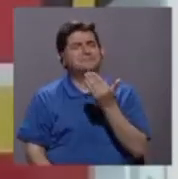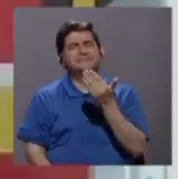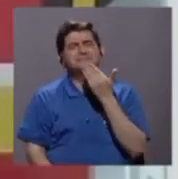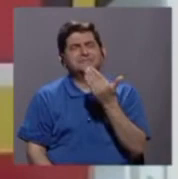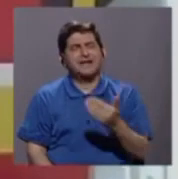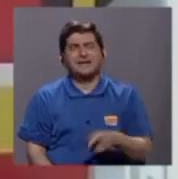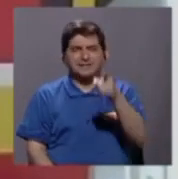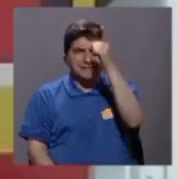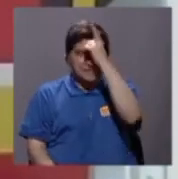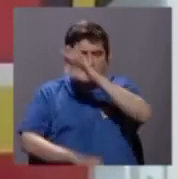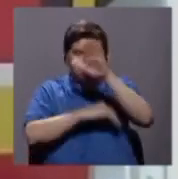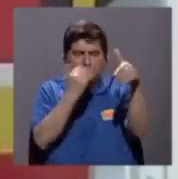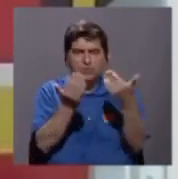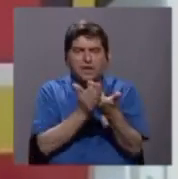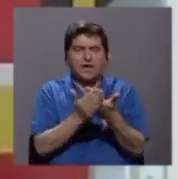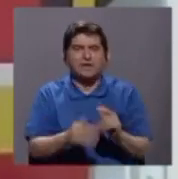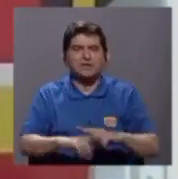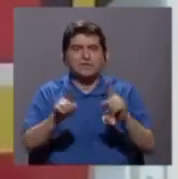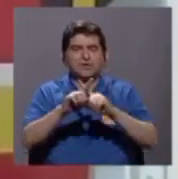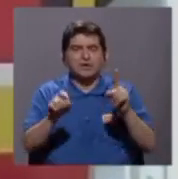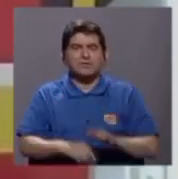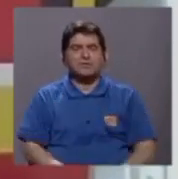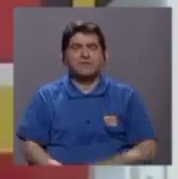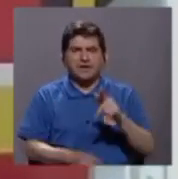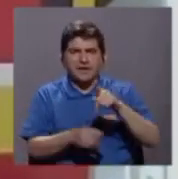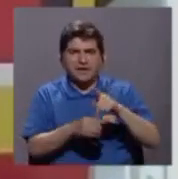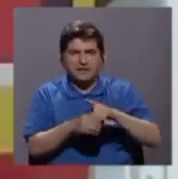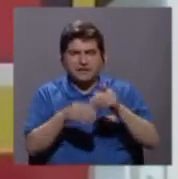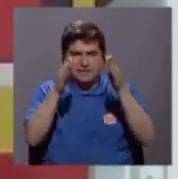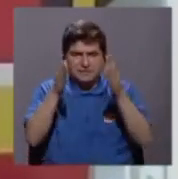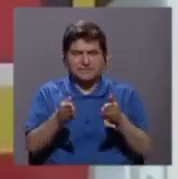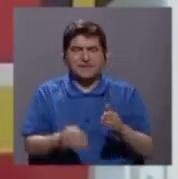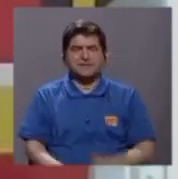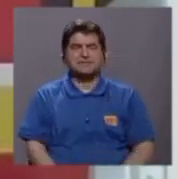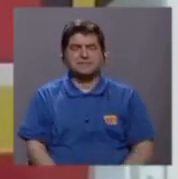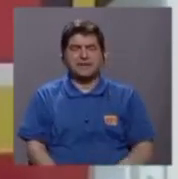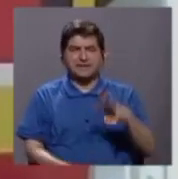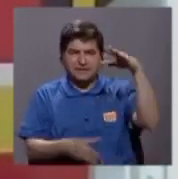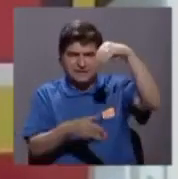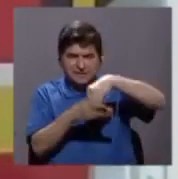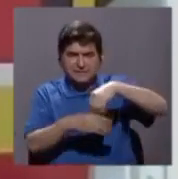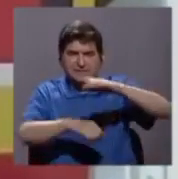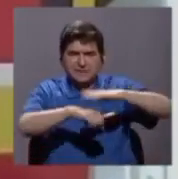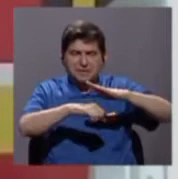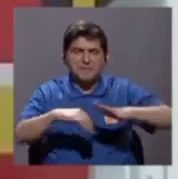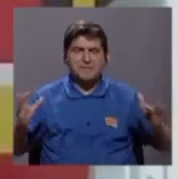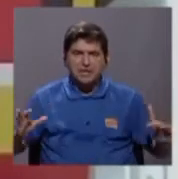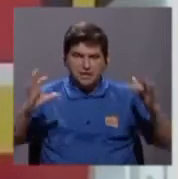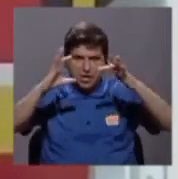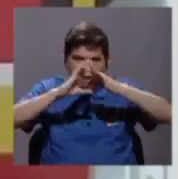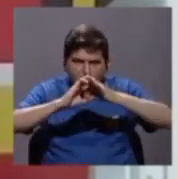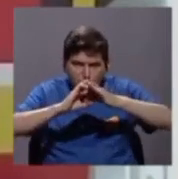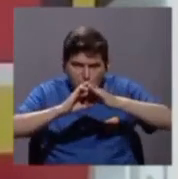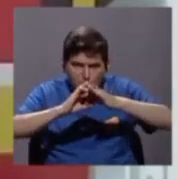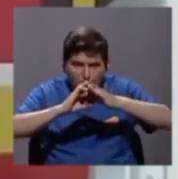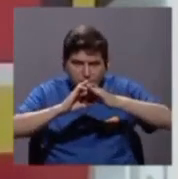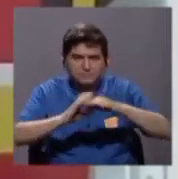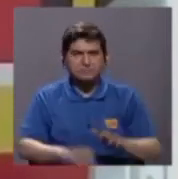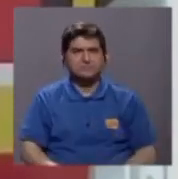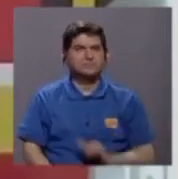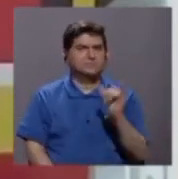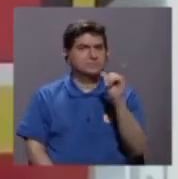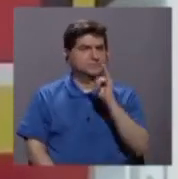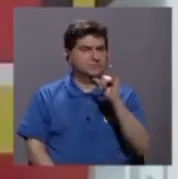Alemania con todos los fuerzas involucrados, que eran los gran poderes que permitieron la unificación,